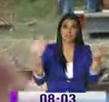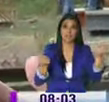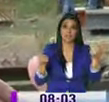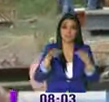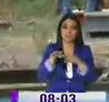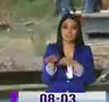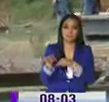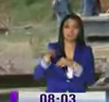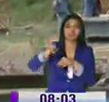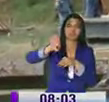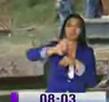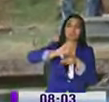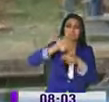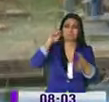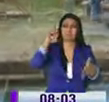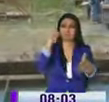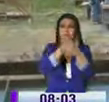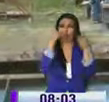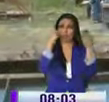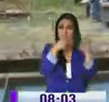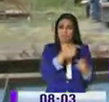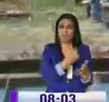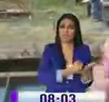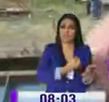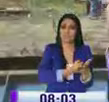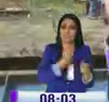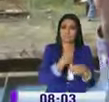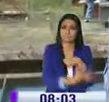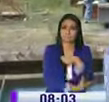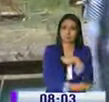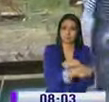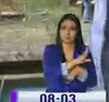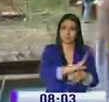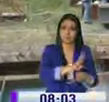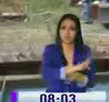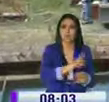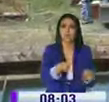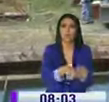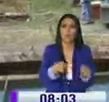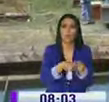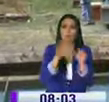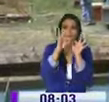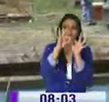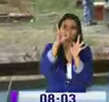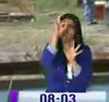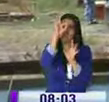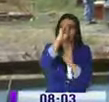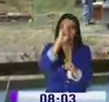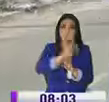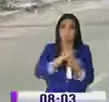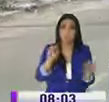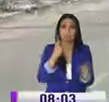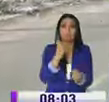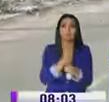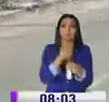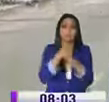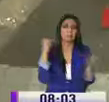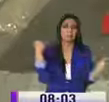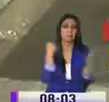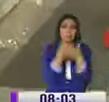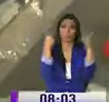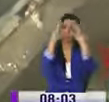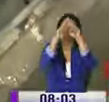estos pasan a los pobres pero con carga pesada que sobrepasa la altura para ocasionar estos accidentes accidentes que